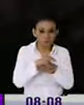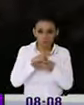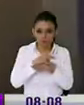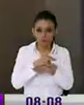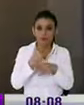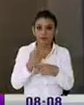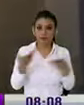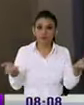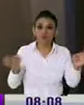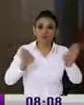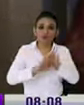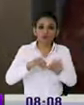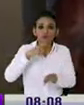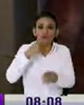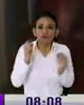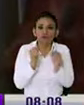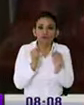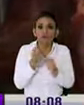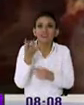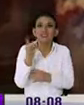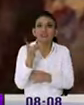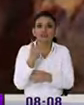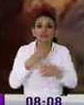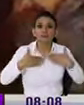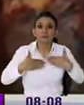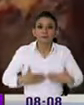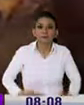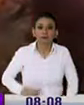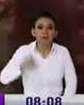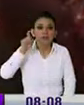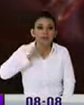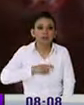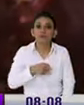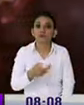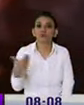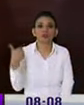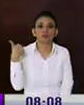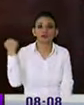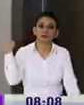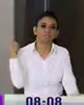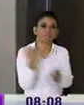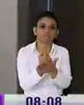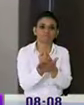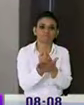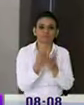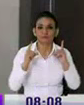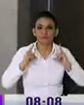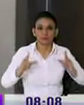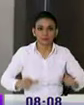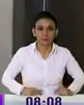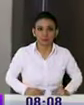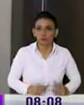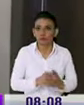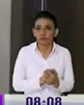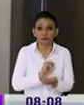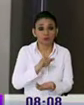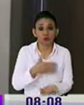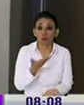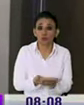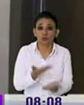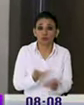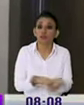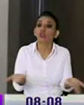fría tenía alrededor de 18 pechos de carne que no tenían los sellos sanitarios. No pueden justificarnos la procedencia con